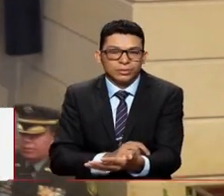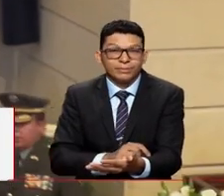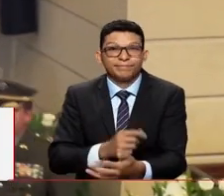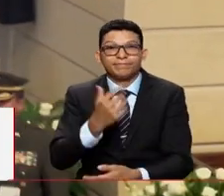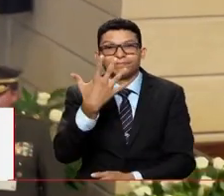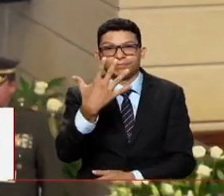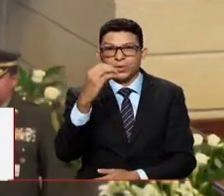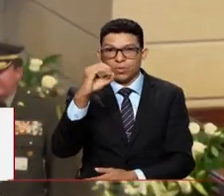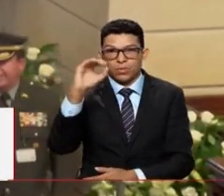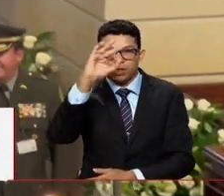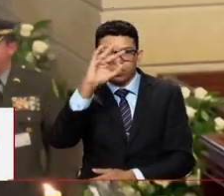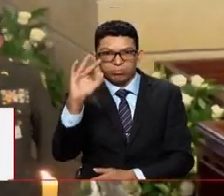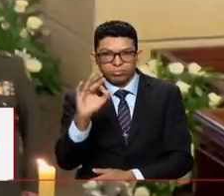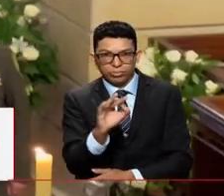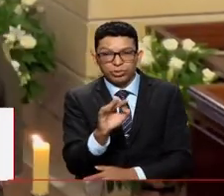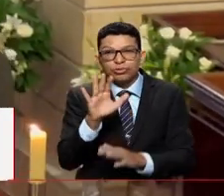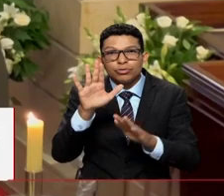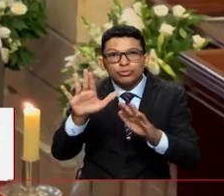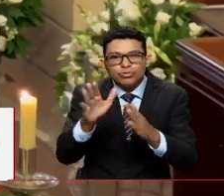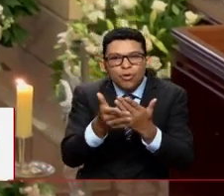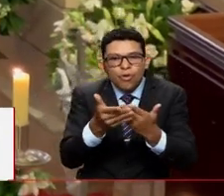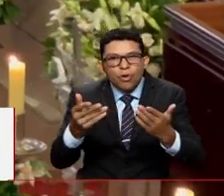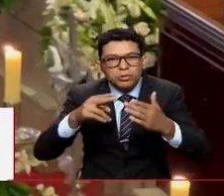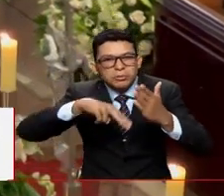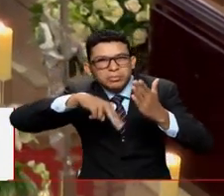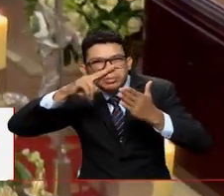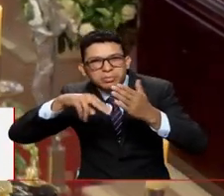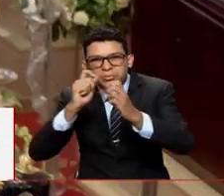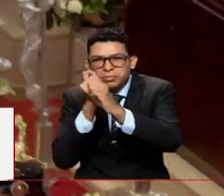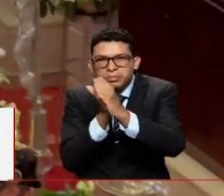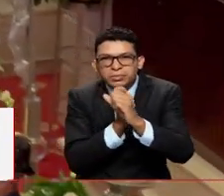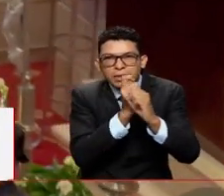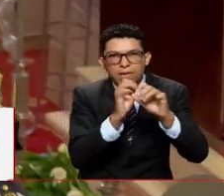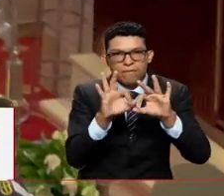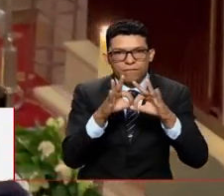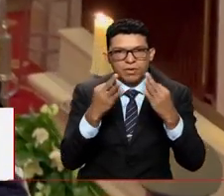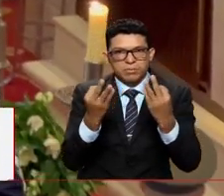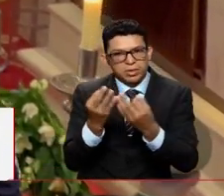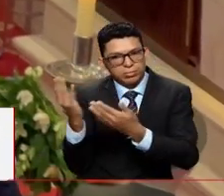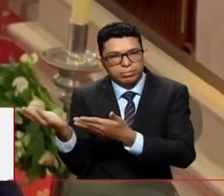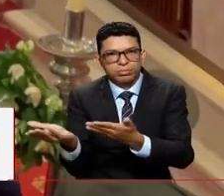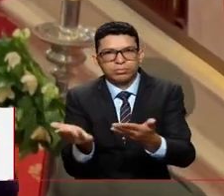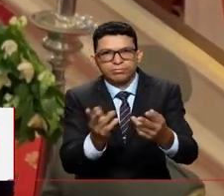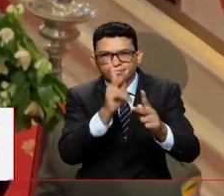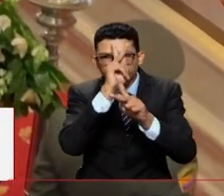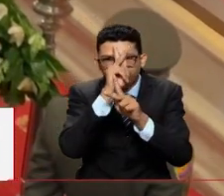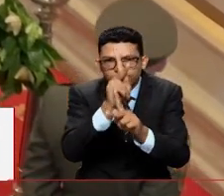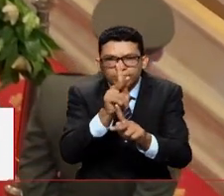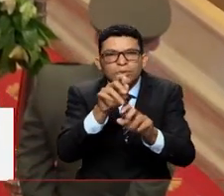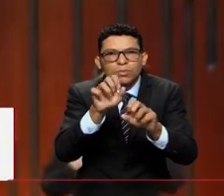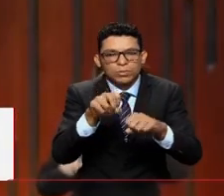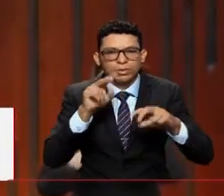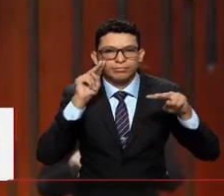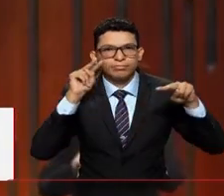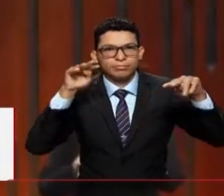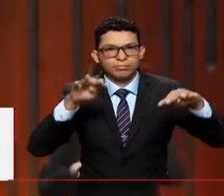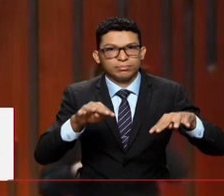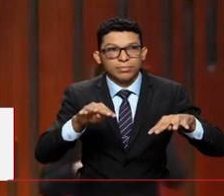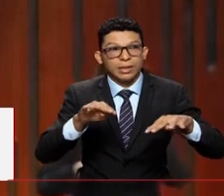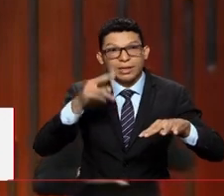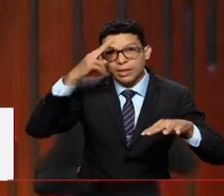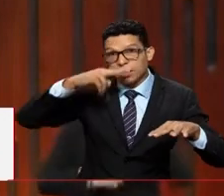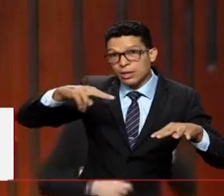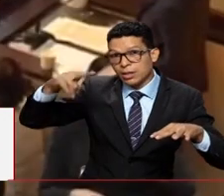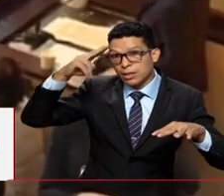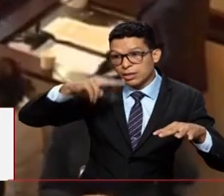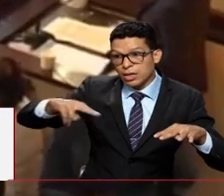maestro Botero quedarán en poder de su familia para que los seguidores de todo el mundo puedan apreciarlas como dice su nieto quien lleva